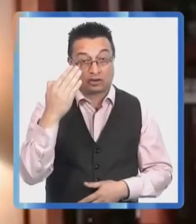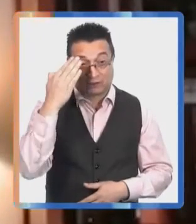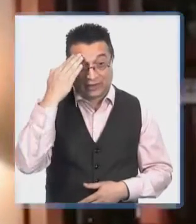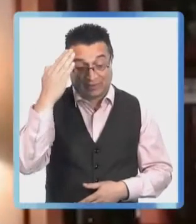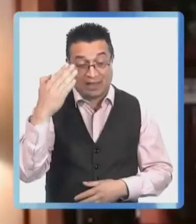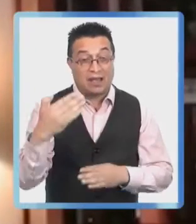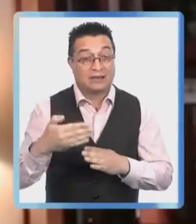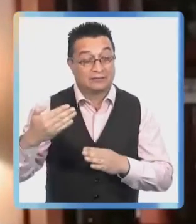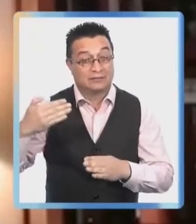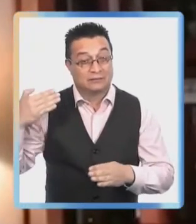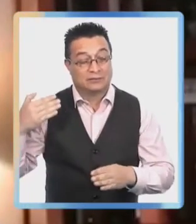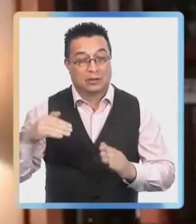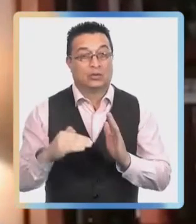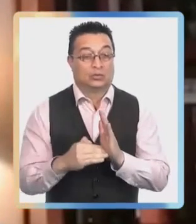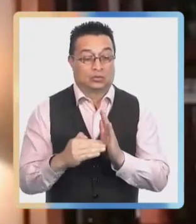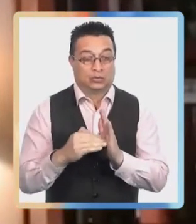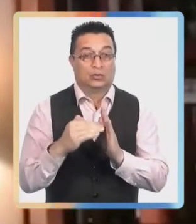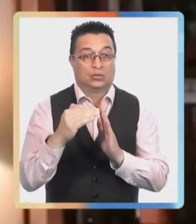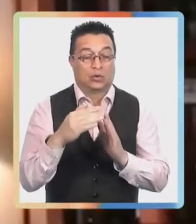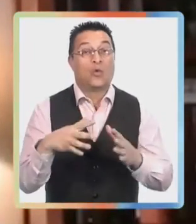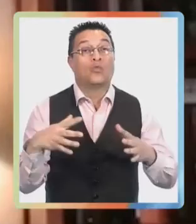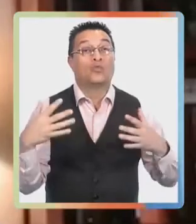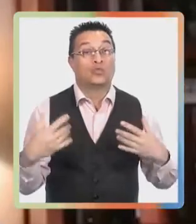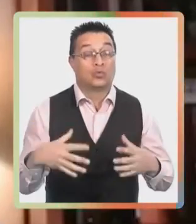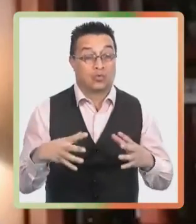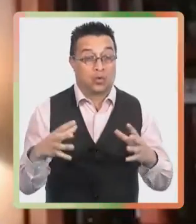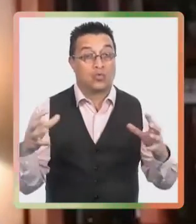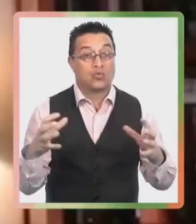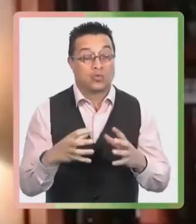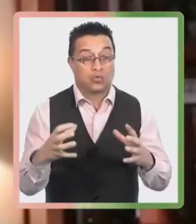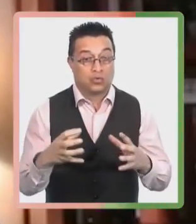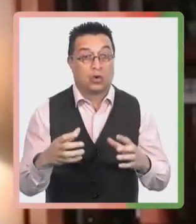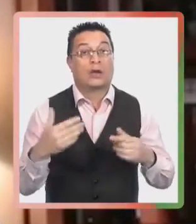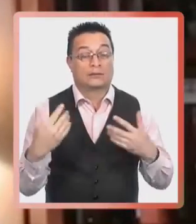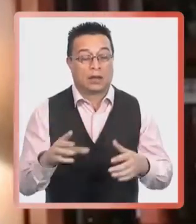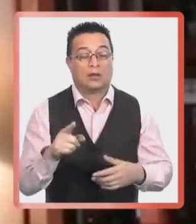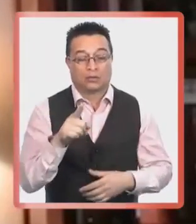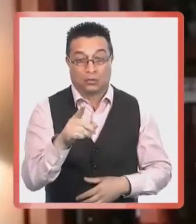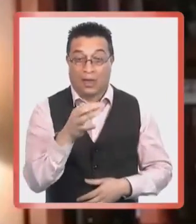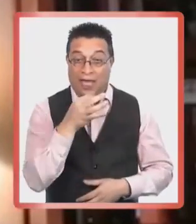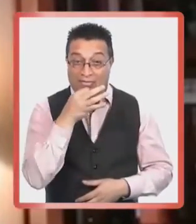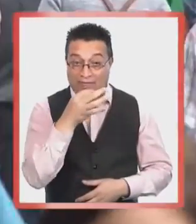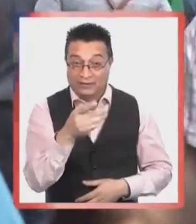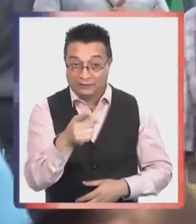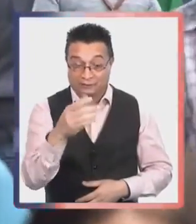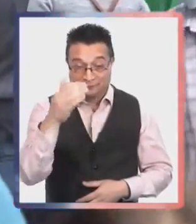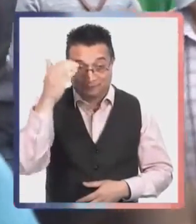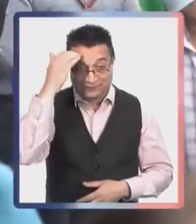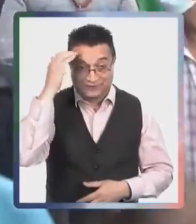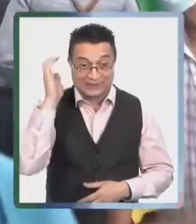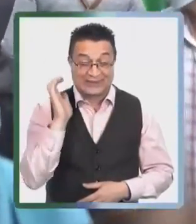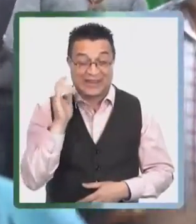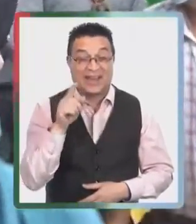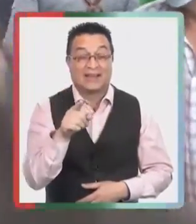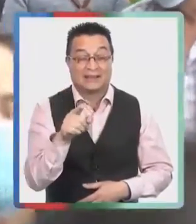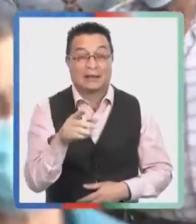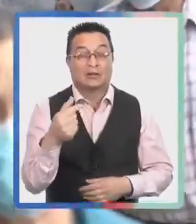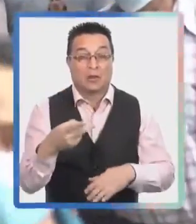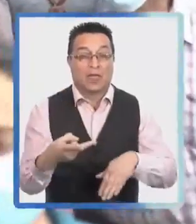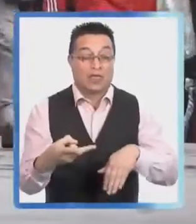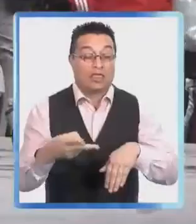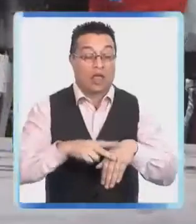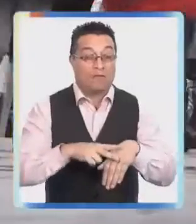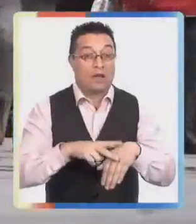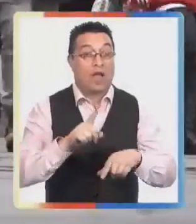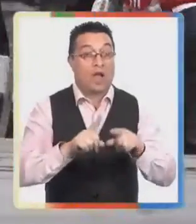14 días el aumento ha sido muy importante. Como usted decía, Scarlett, se han